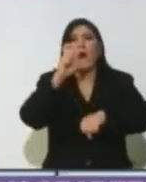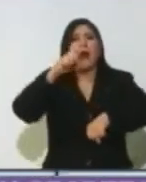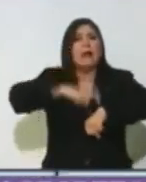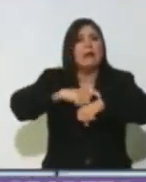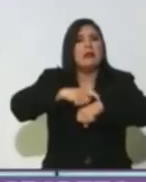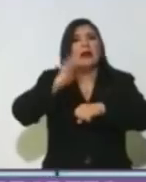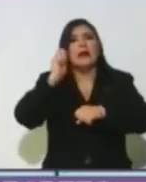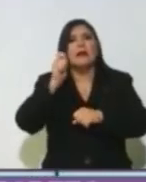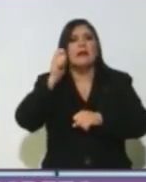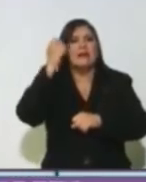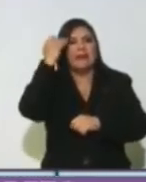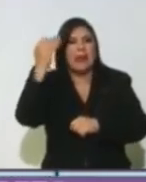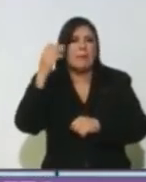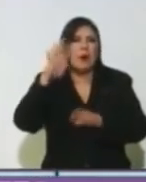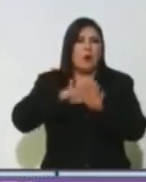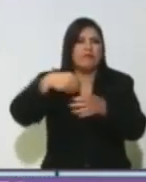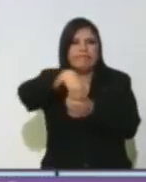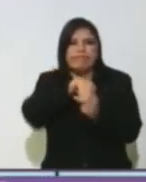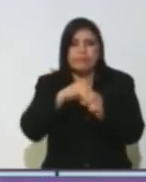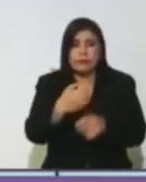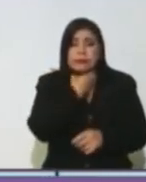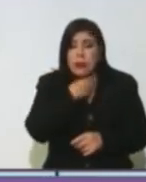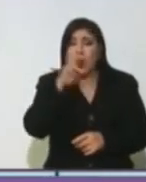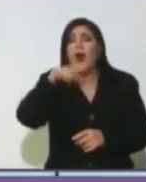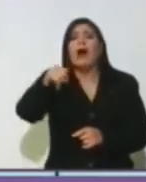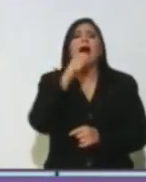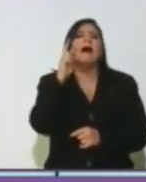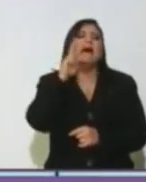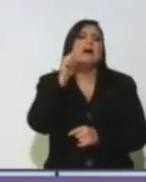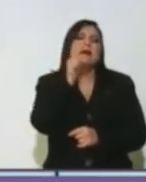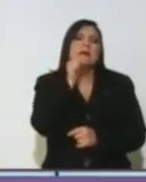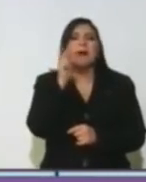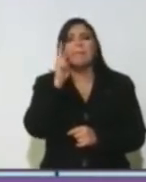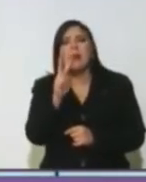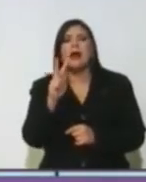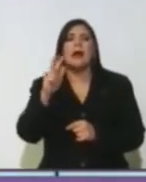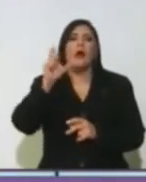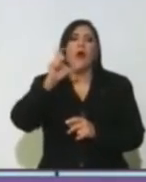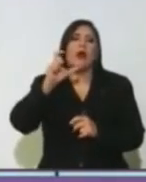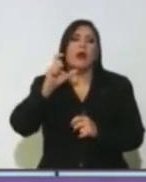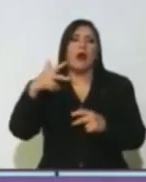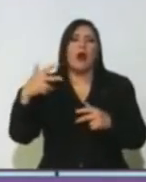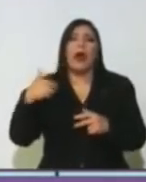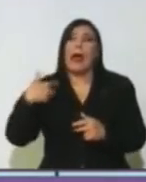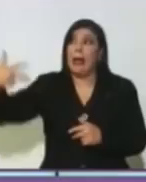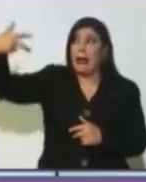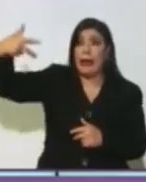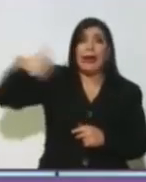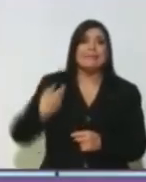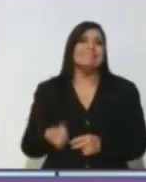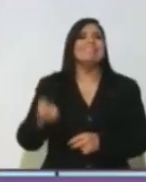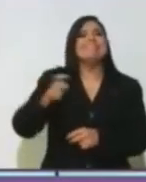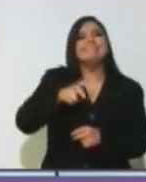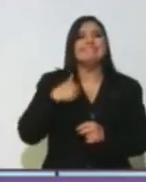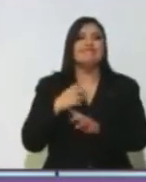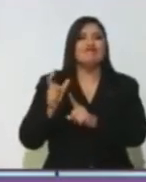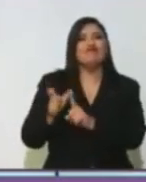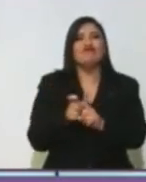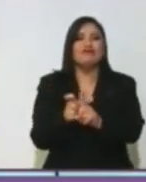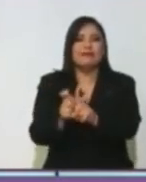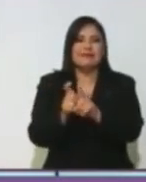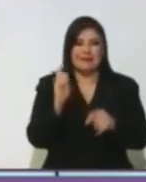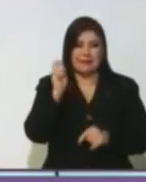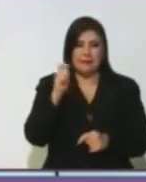pueden decir que sí porque solamente los vemos cuando están con cámaras y con con sus guaruras atrás de